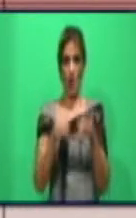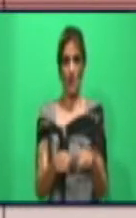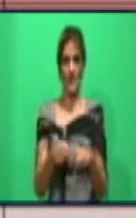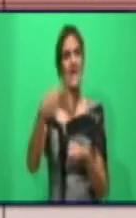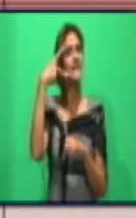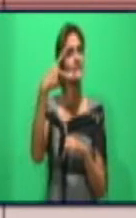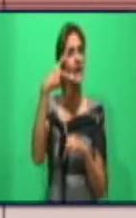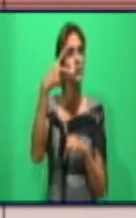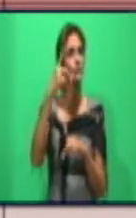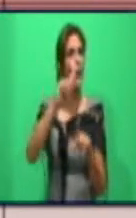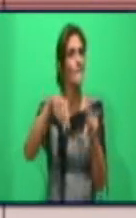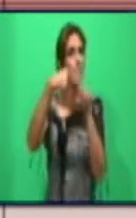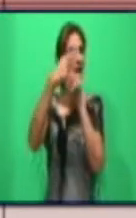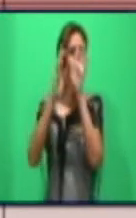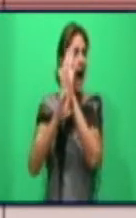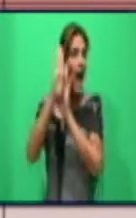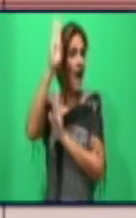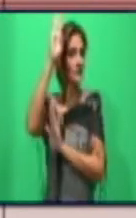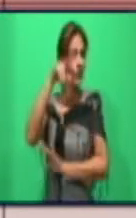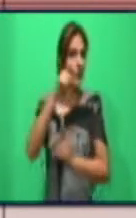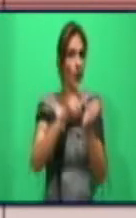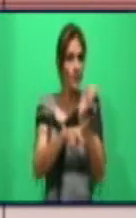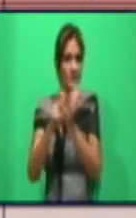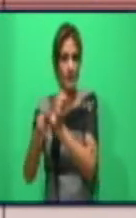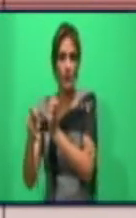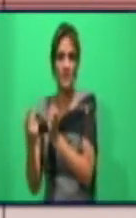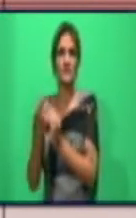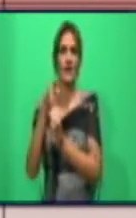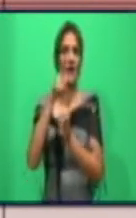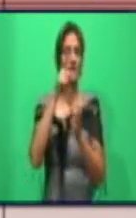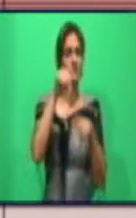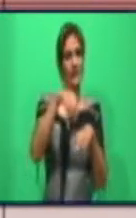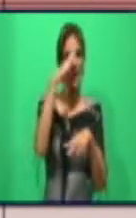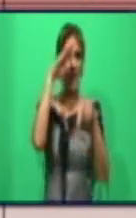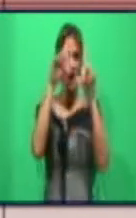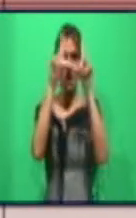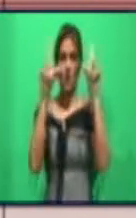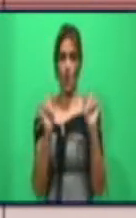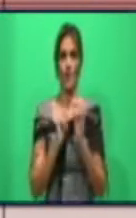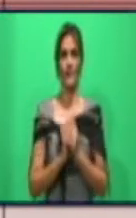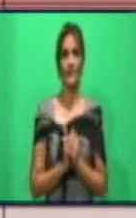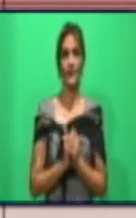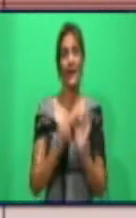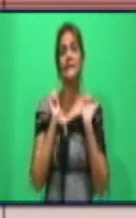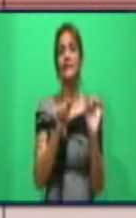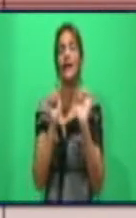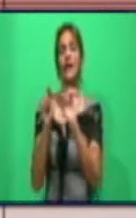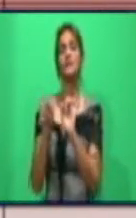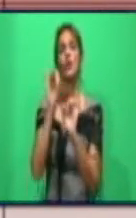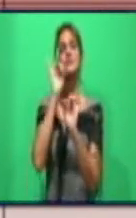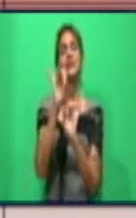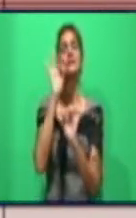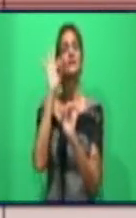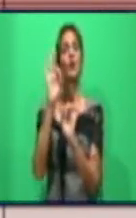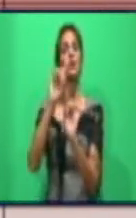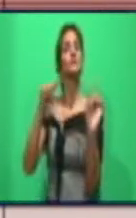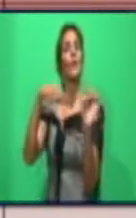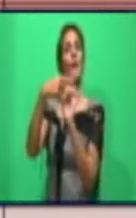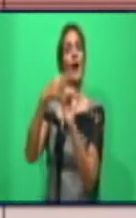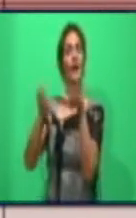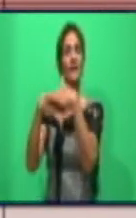alto del país sólo superado por la capital la habana de estos casos representan 78 más que el día